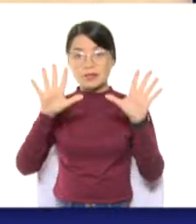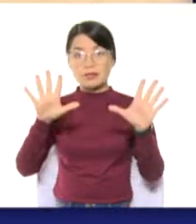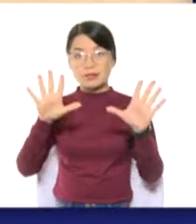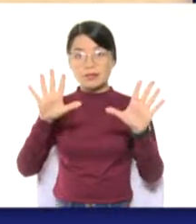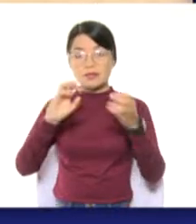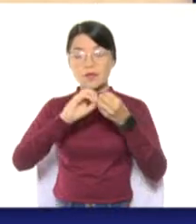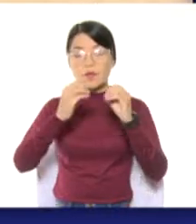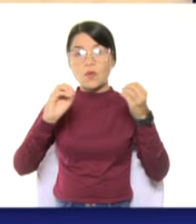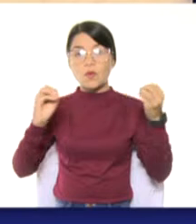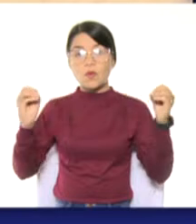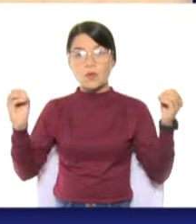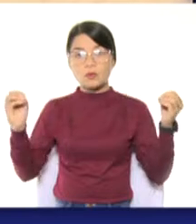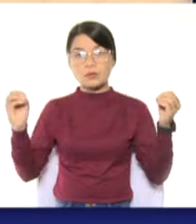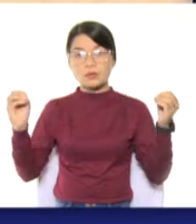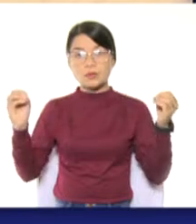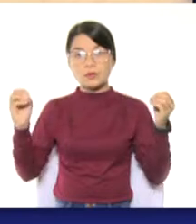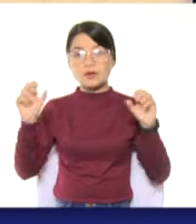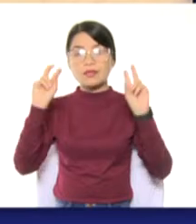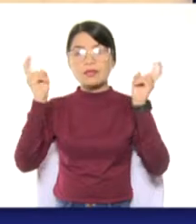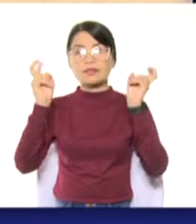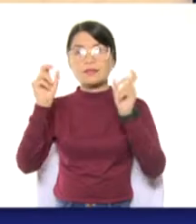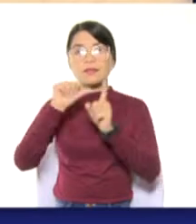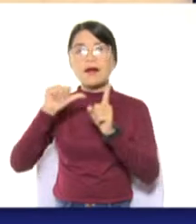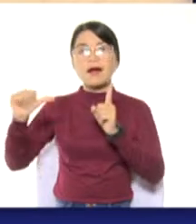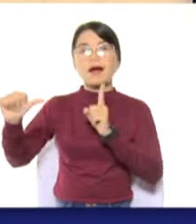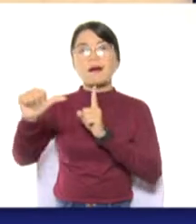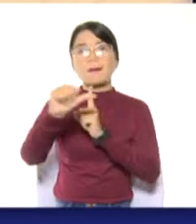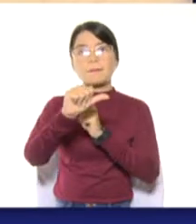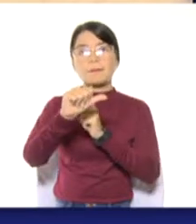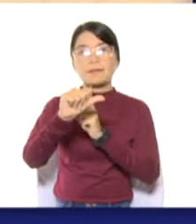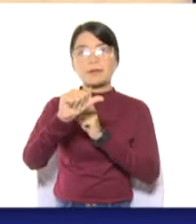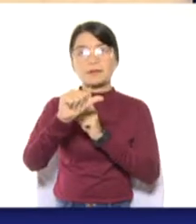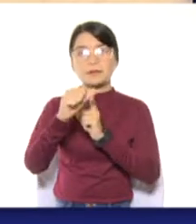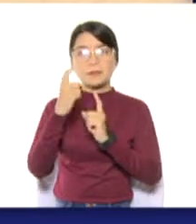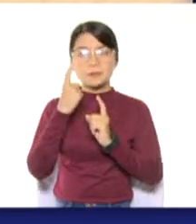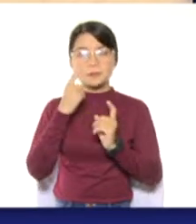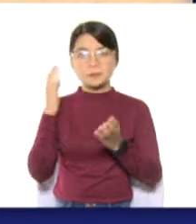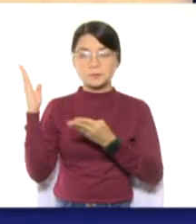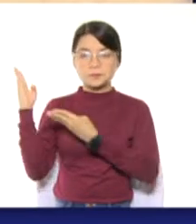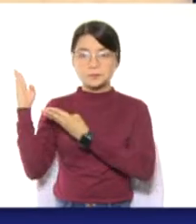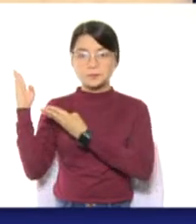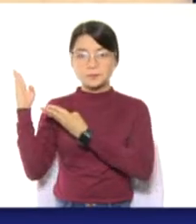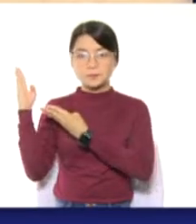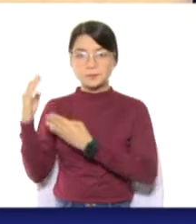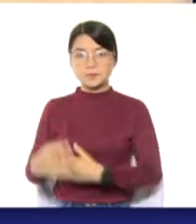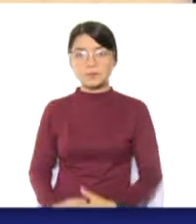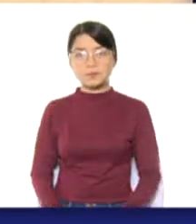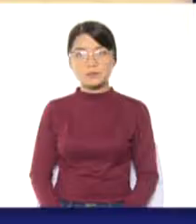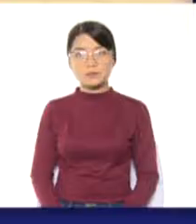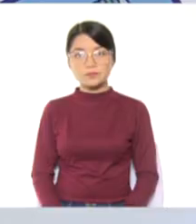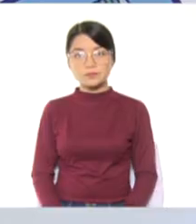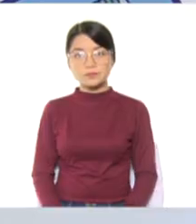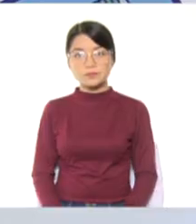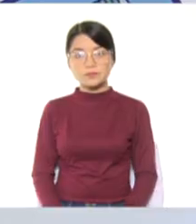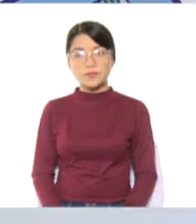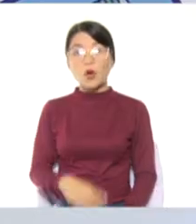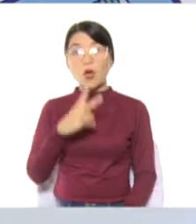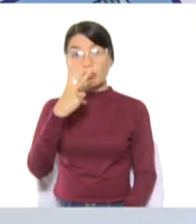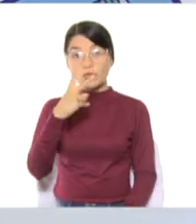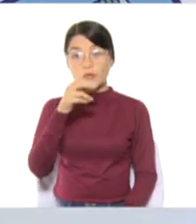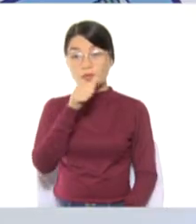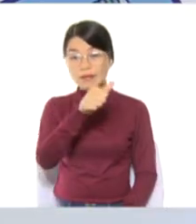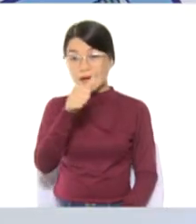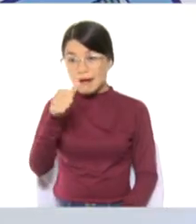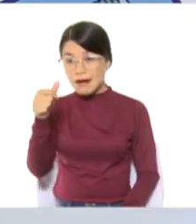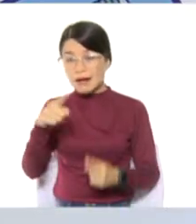2 enunciativas, 2 interrogativas, 2 exclamativas, 2 desiderativas, 2 dubitativas y 2 exhortativas. Quinto